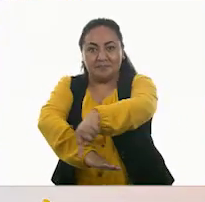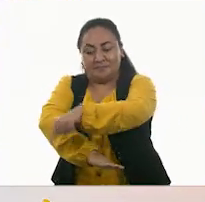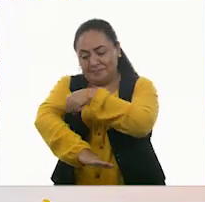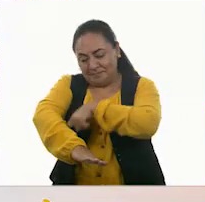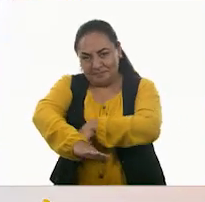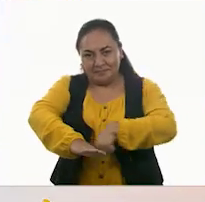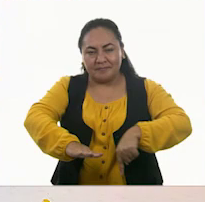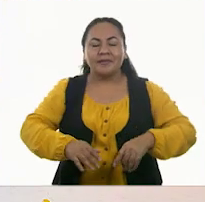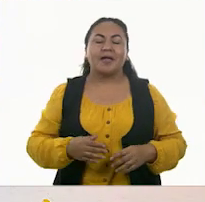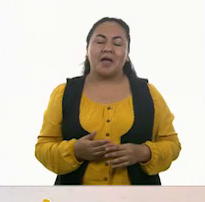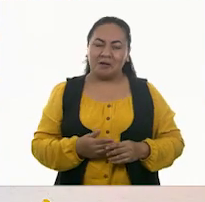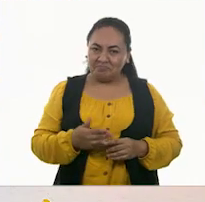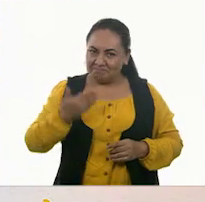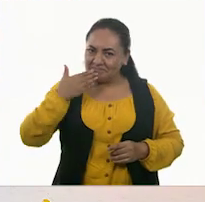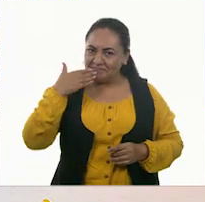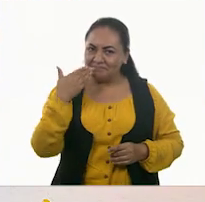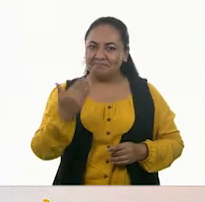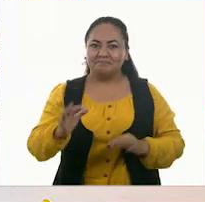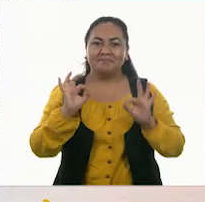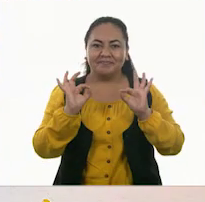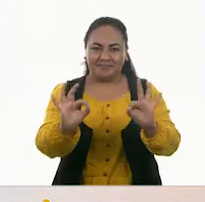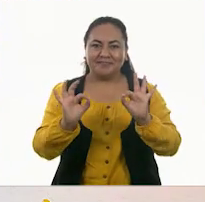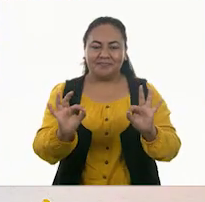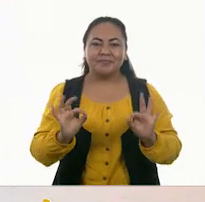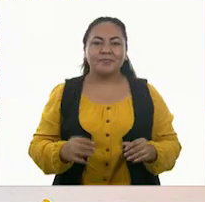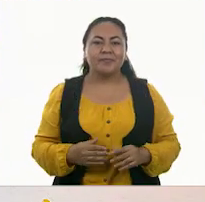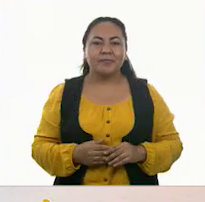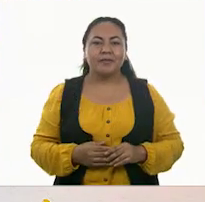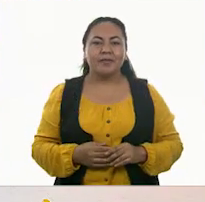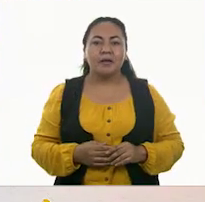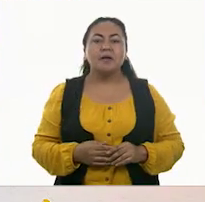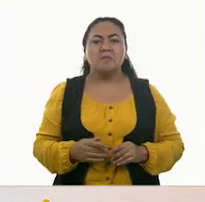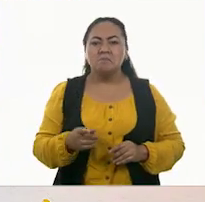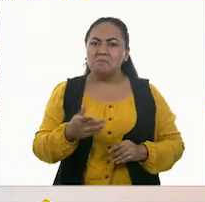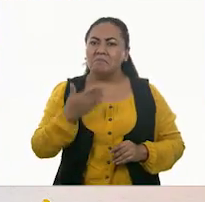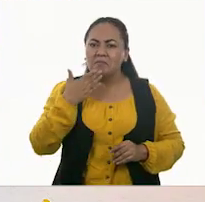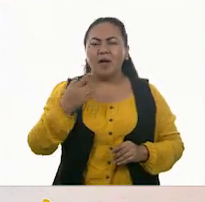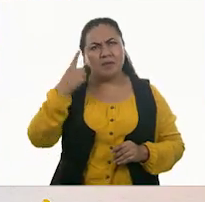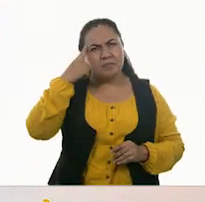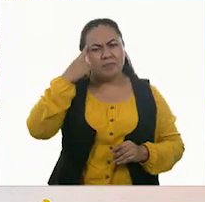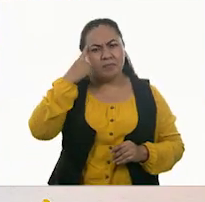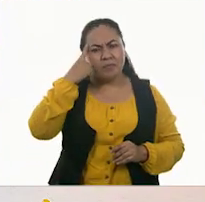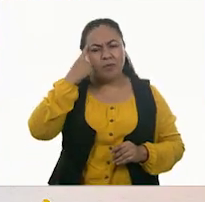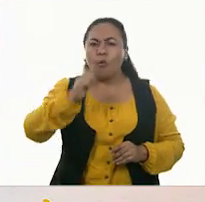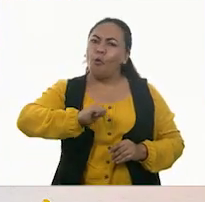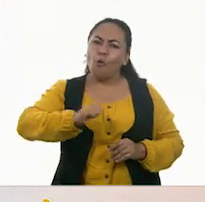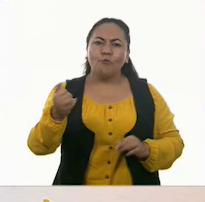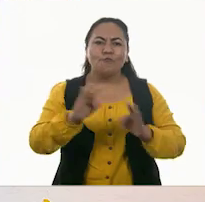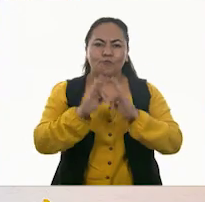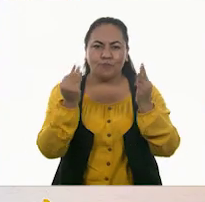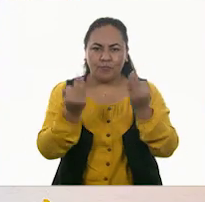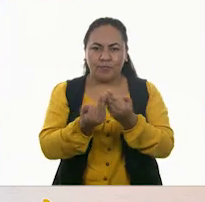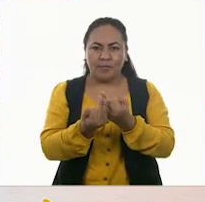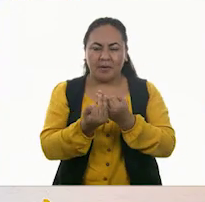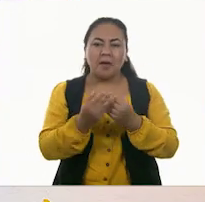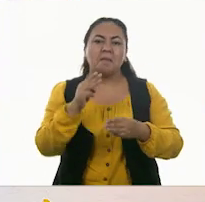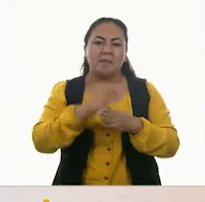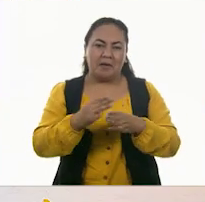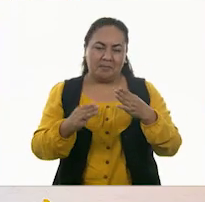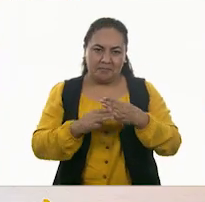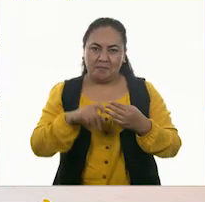Perfecto, muy bien. Excelente. ¿Te parece un reto? Me parece un reto. Vamos a hacer un terreno de aventuras. voy a colocar mi